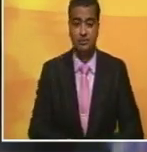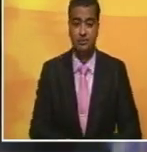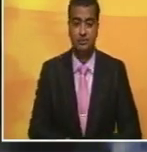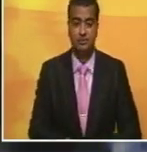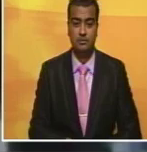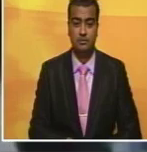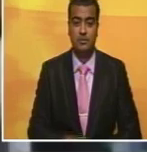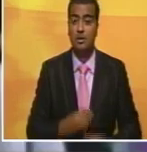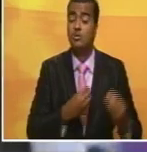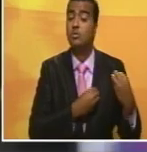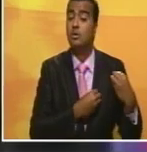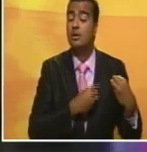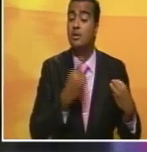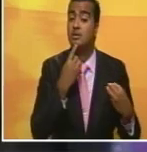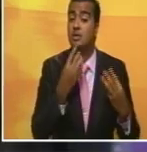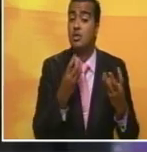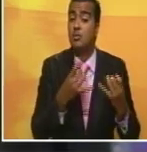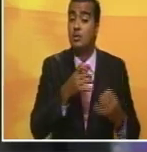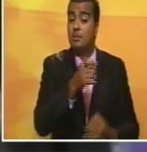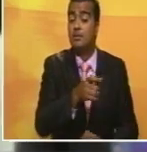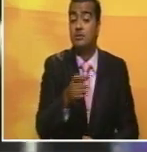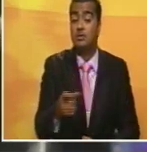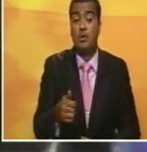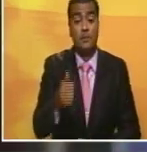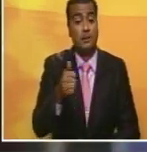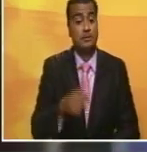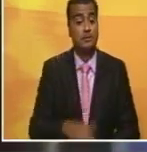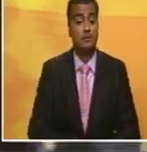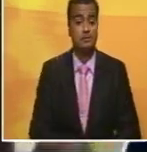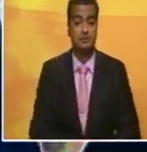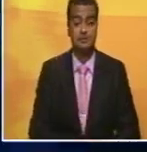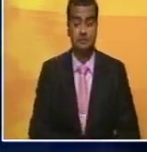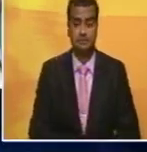Las autoridades estiman que el número de víctimas aumente.